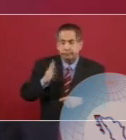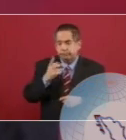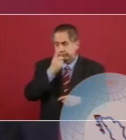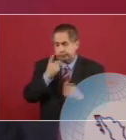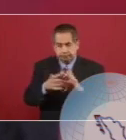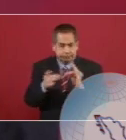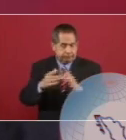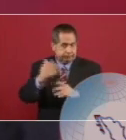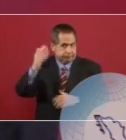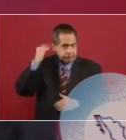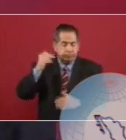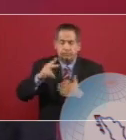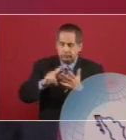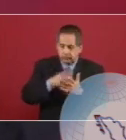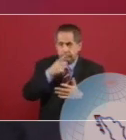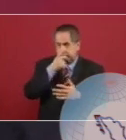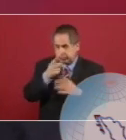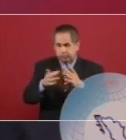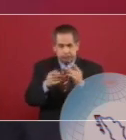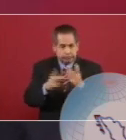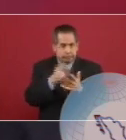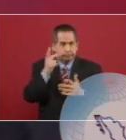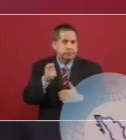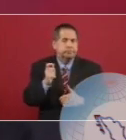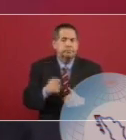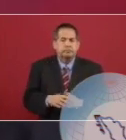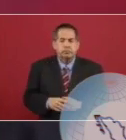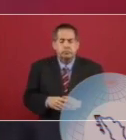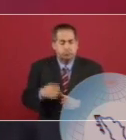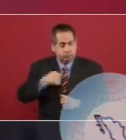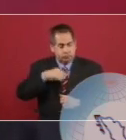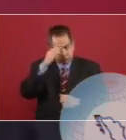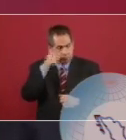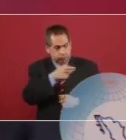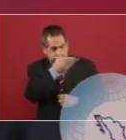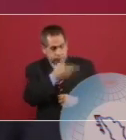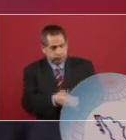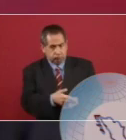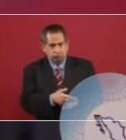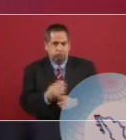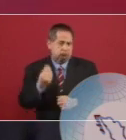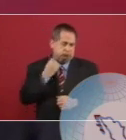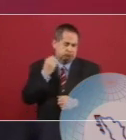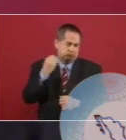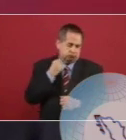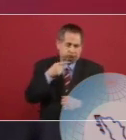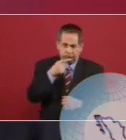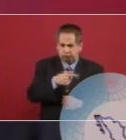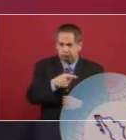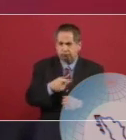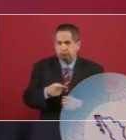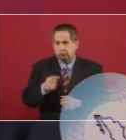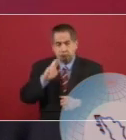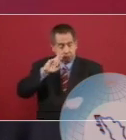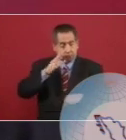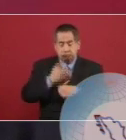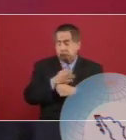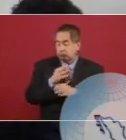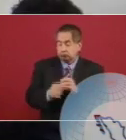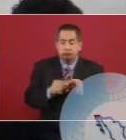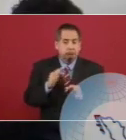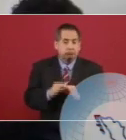una ocasión y lo repito ahora, lo considero un abogado responsable,